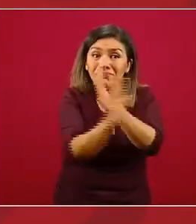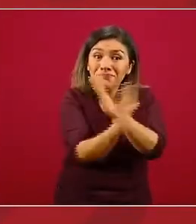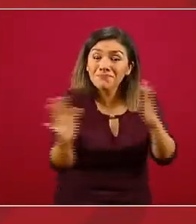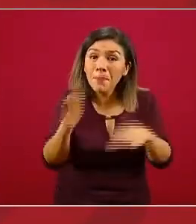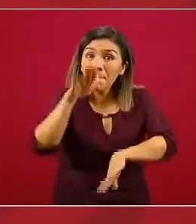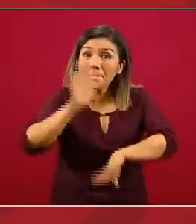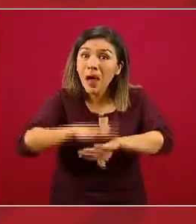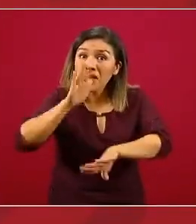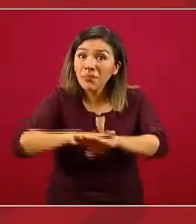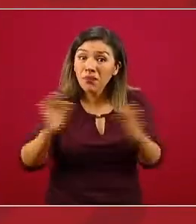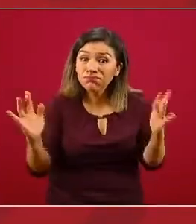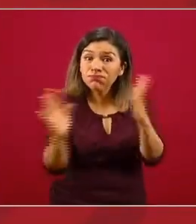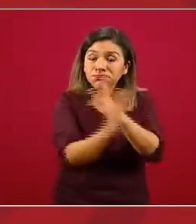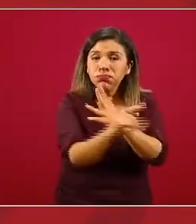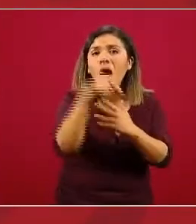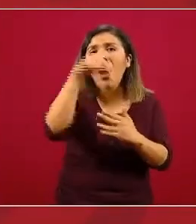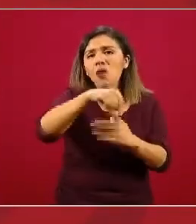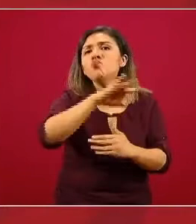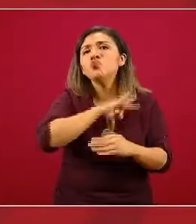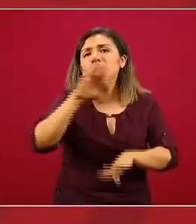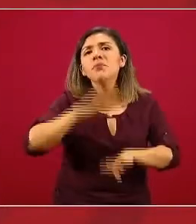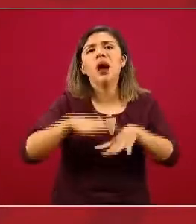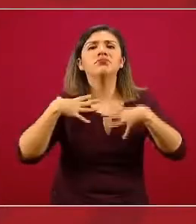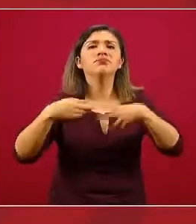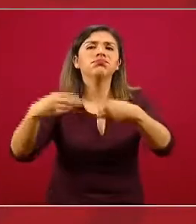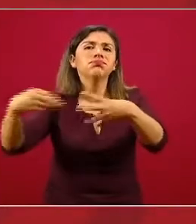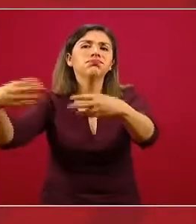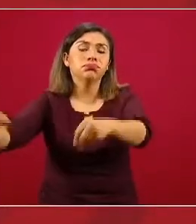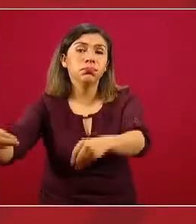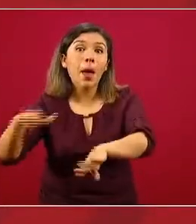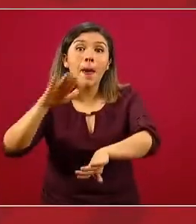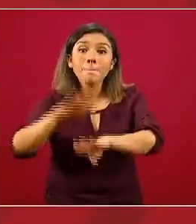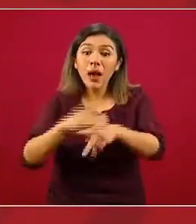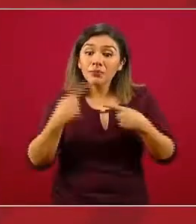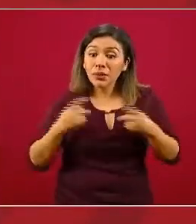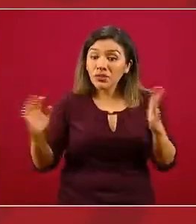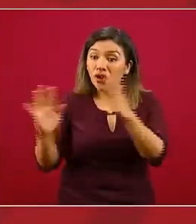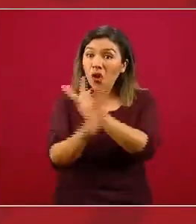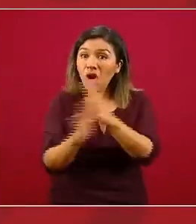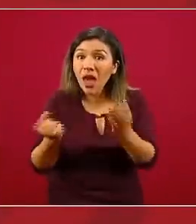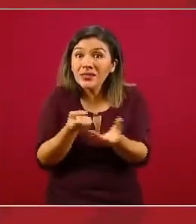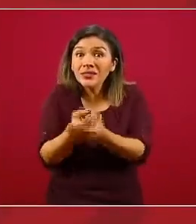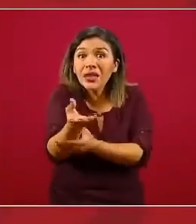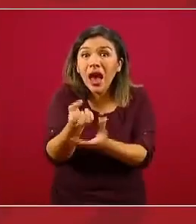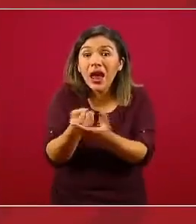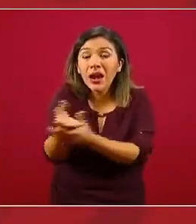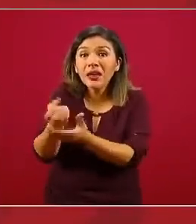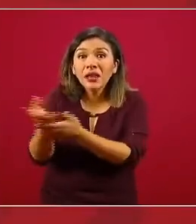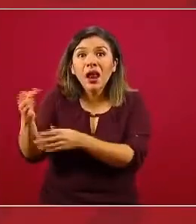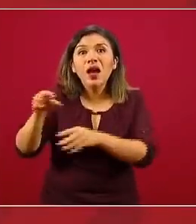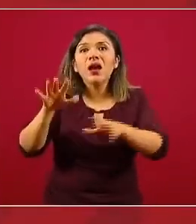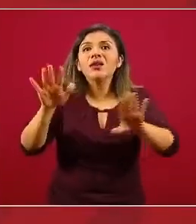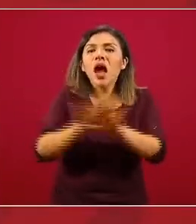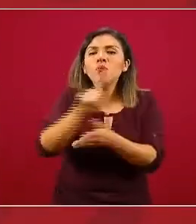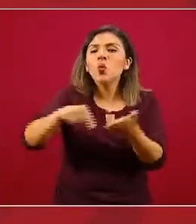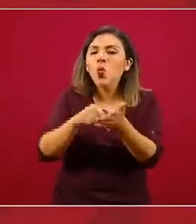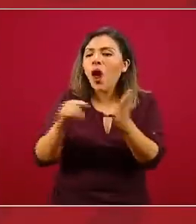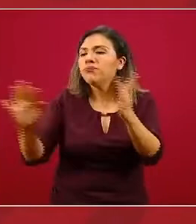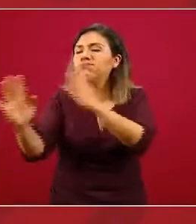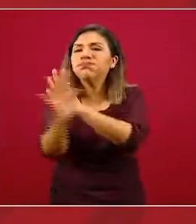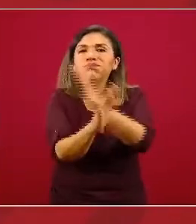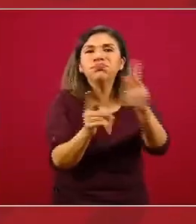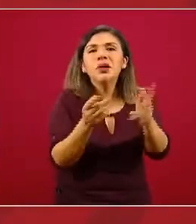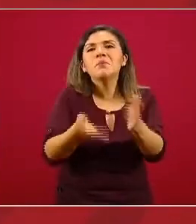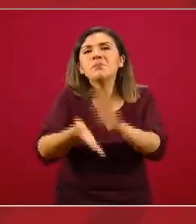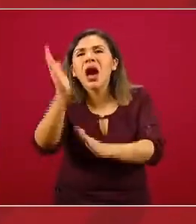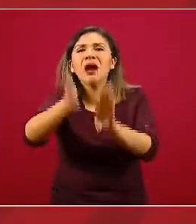mayores contagios. Y esto es proporcional. Entre mayor movilidad y mayor número de personas en movimiento en el espacio público,